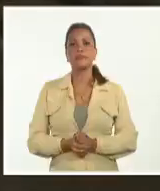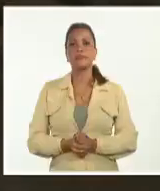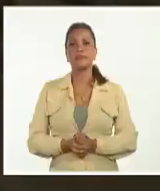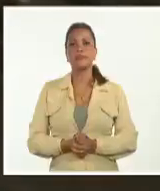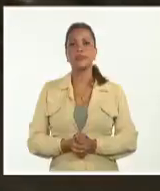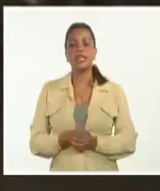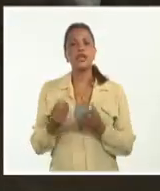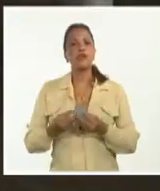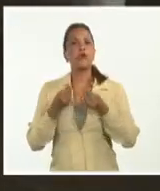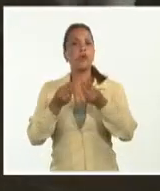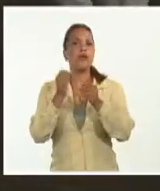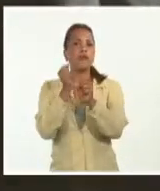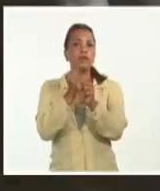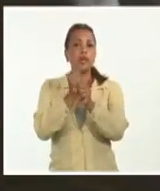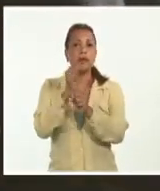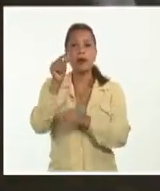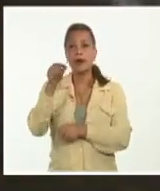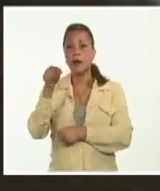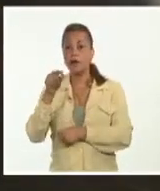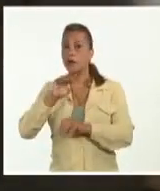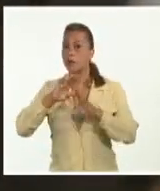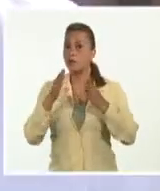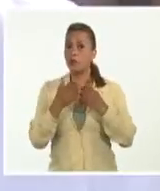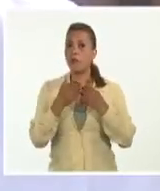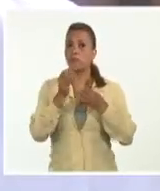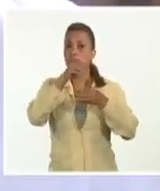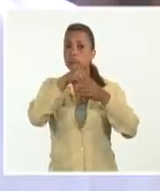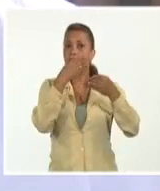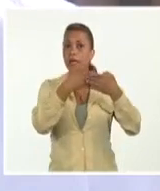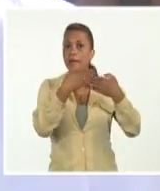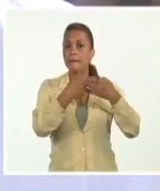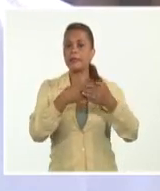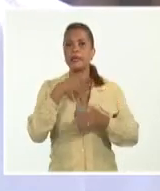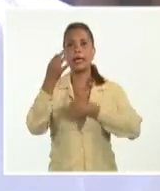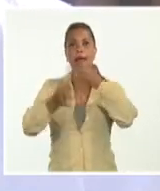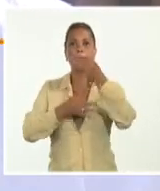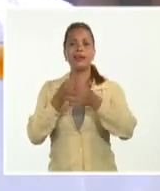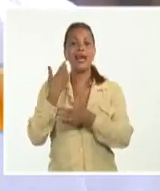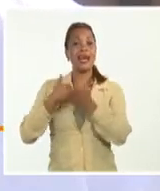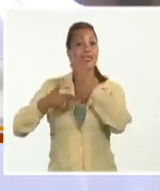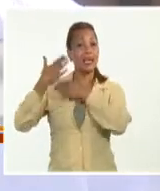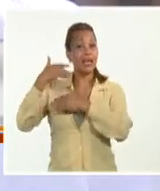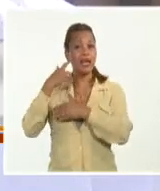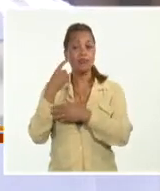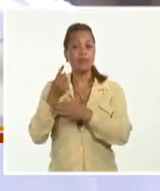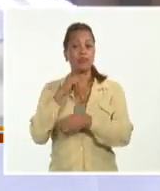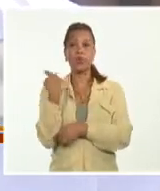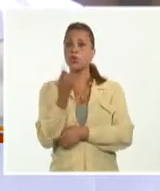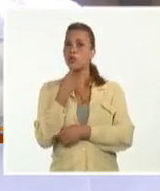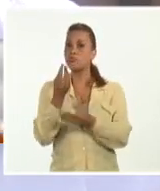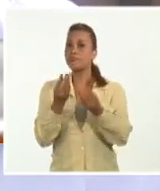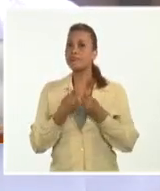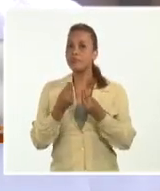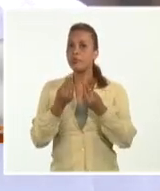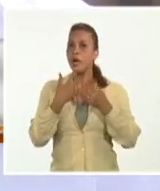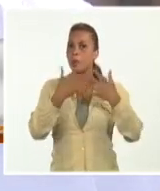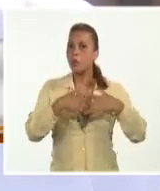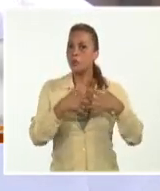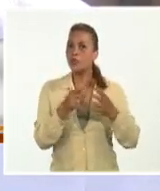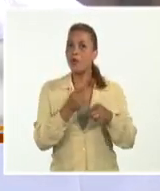ofrecen los trabajadores de la conchita hace algún tiempo dada que no sabíamos el fruto de nuestras utilidades